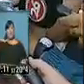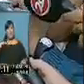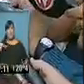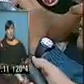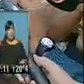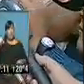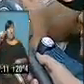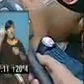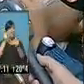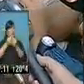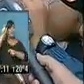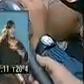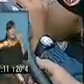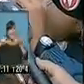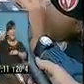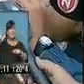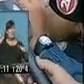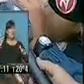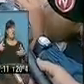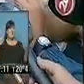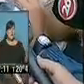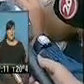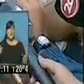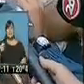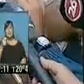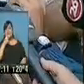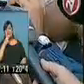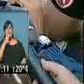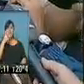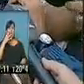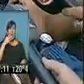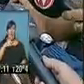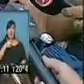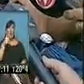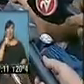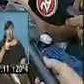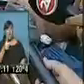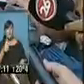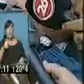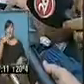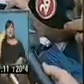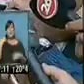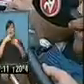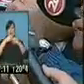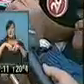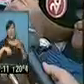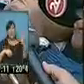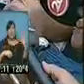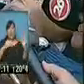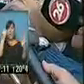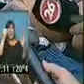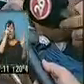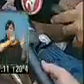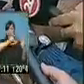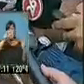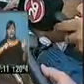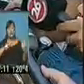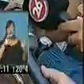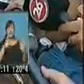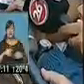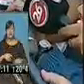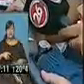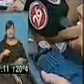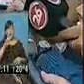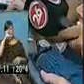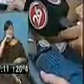con muchísima gente como la que había. Si hubiese un caldo de cultivo adecuado, con haber comenzado dos personas, alcanza para que eso se procabe. No hubo